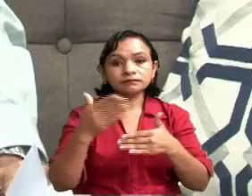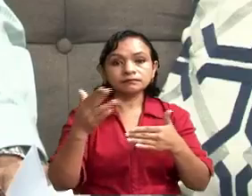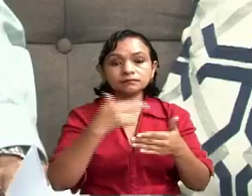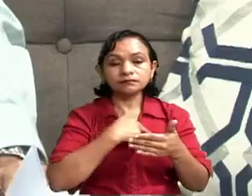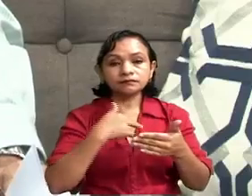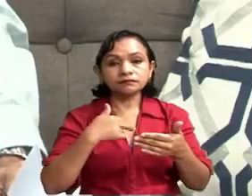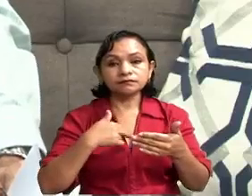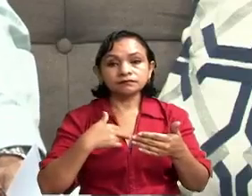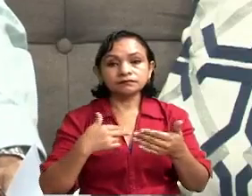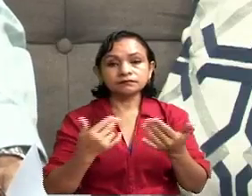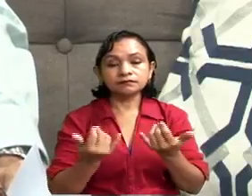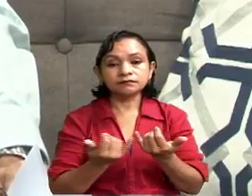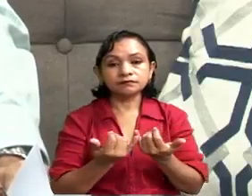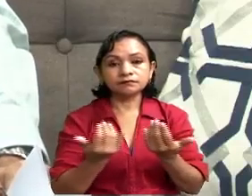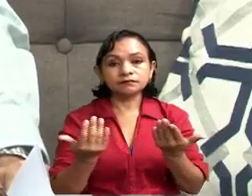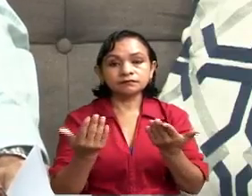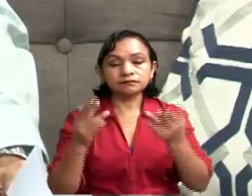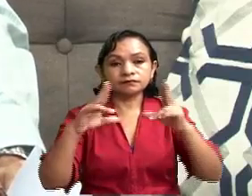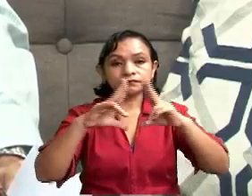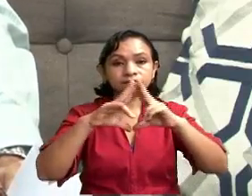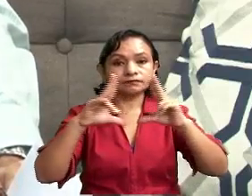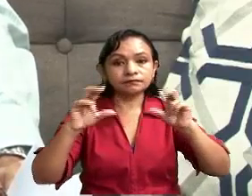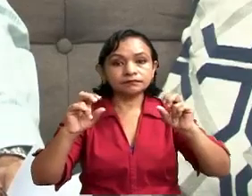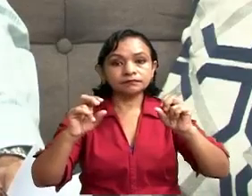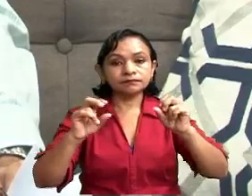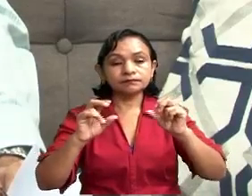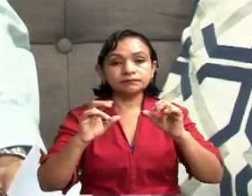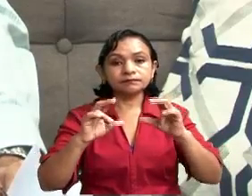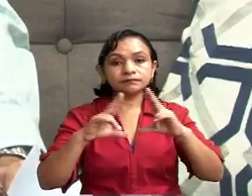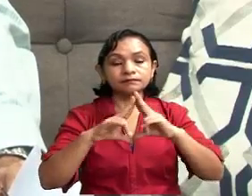cuando hay en el país